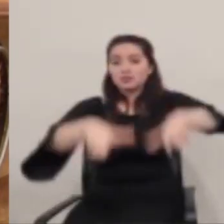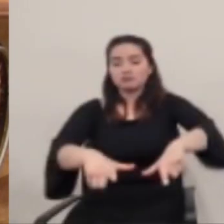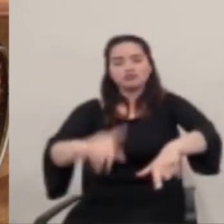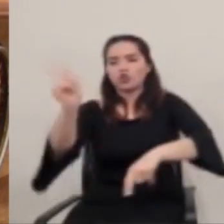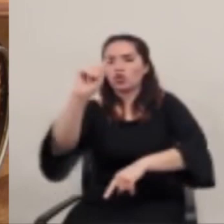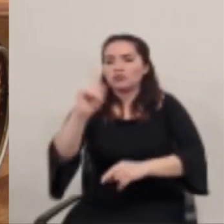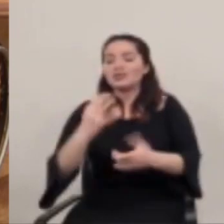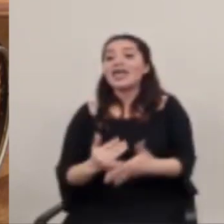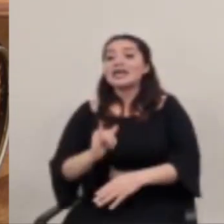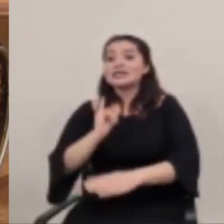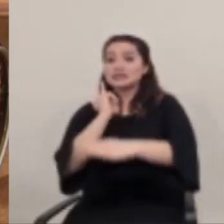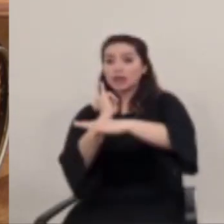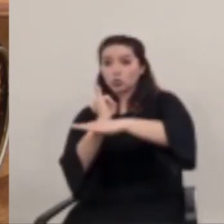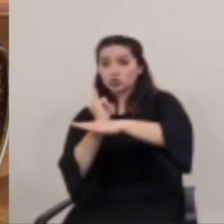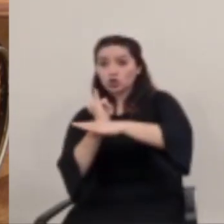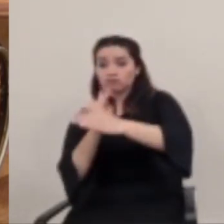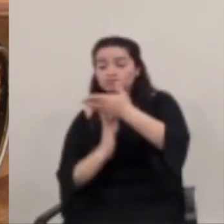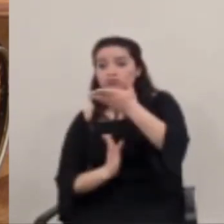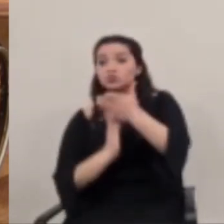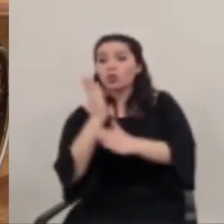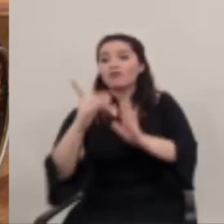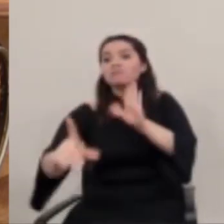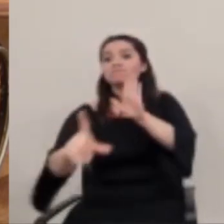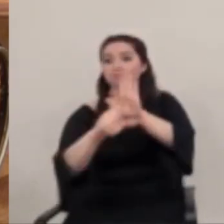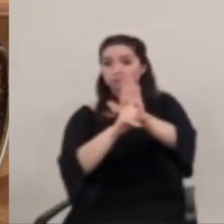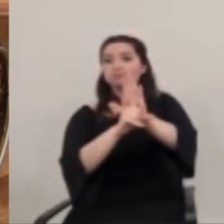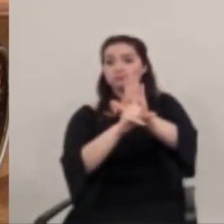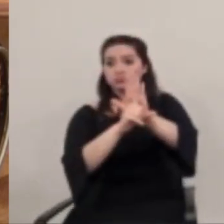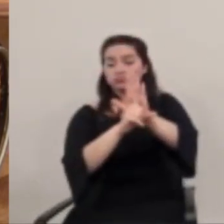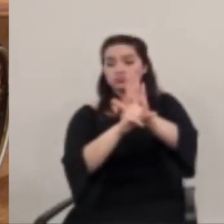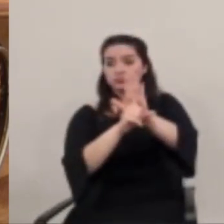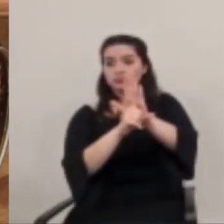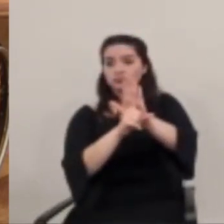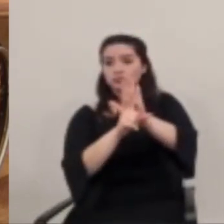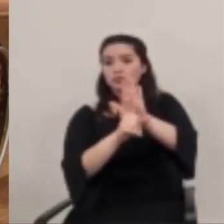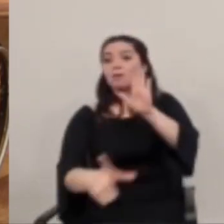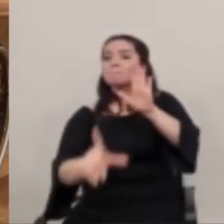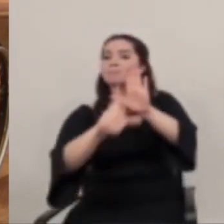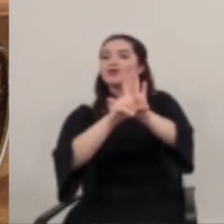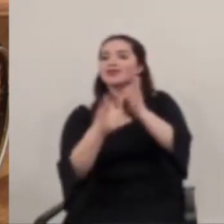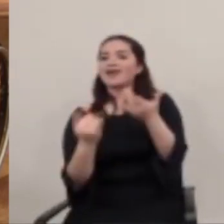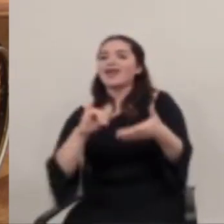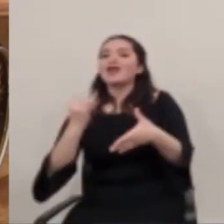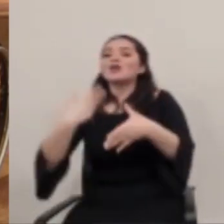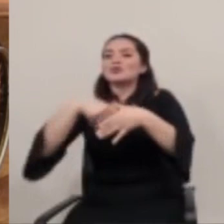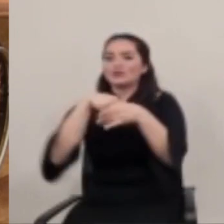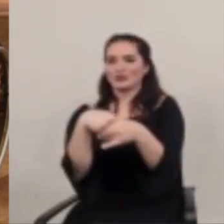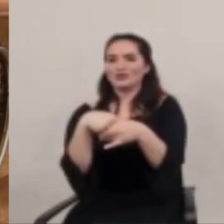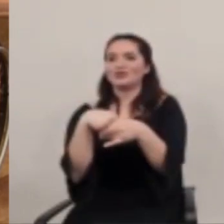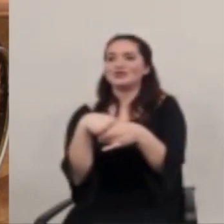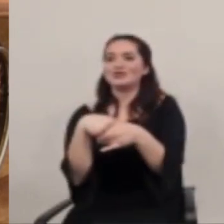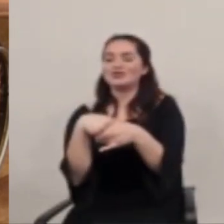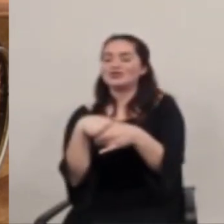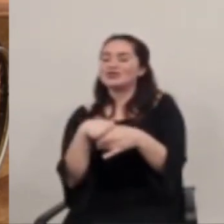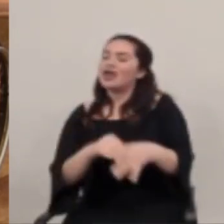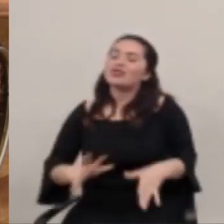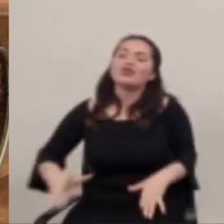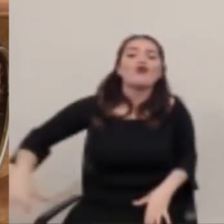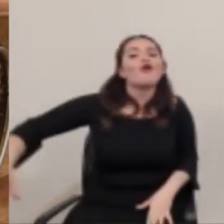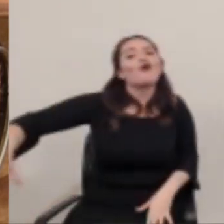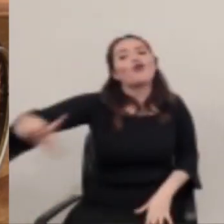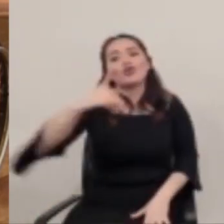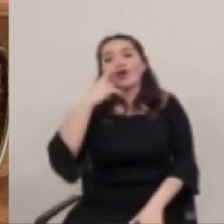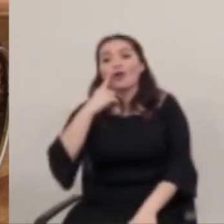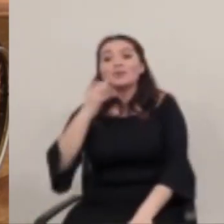una institución, como una política, justamente, valga la redundancia, una política de inclusión, una política que incluyera a todos y a